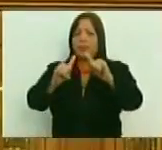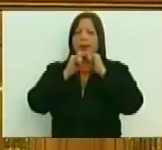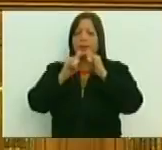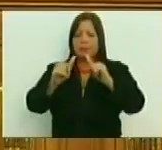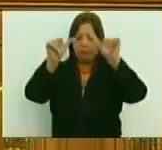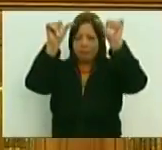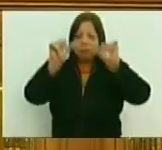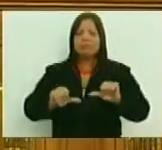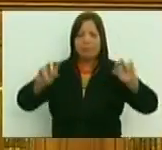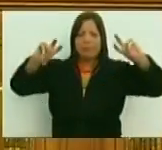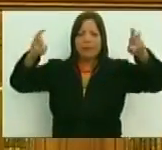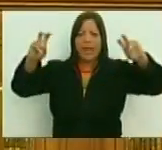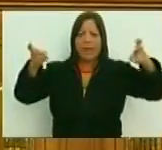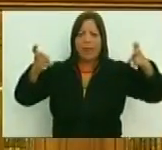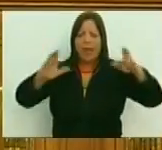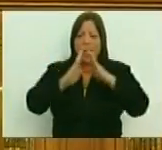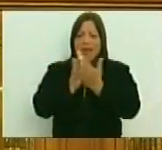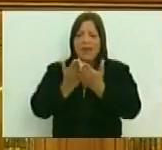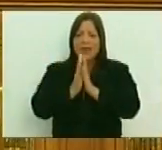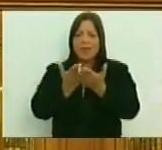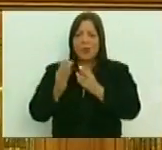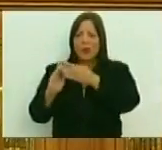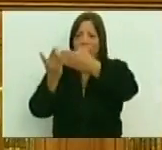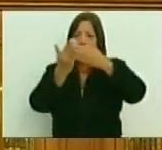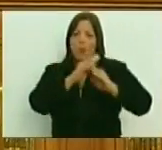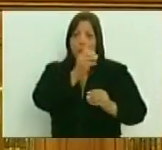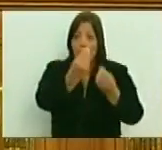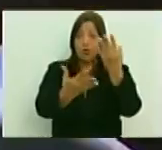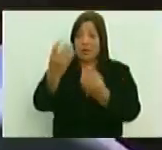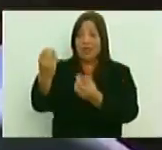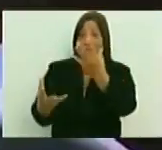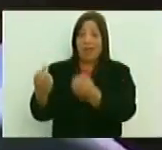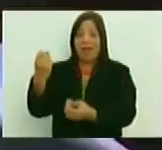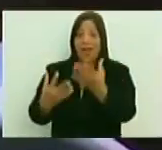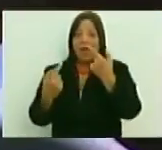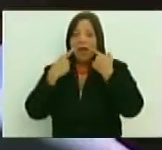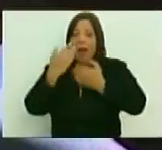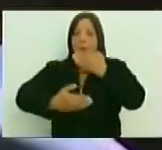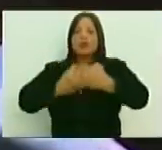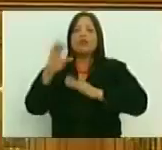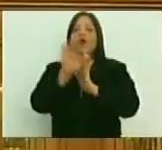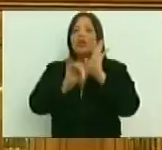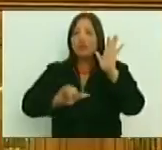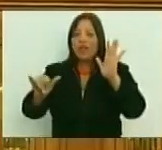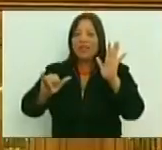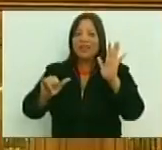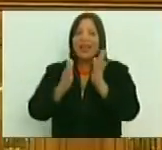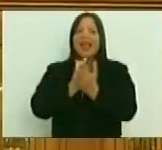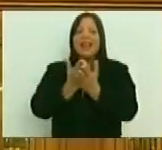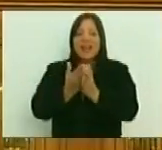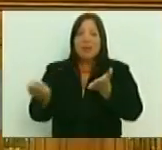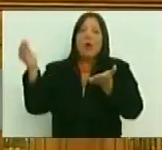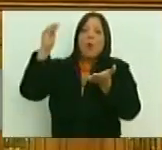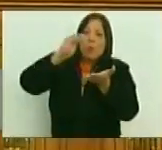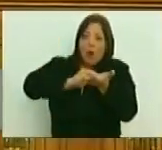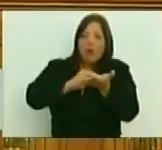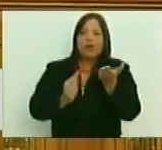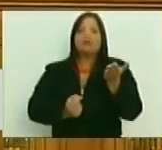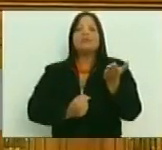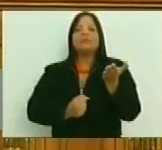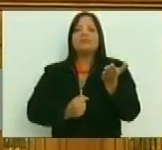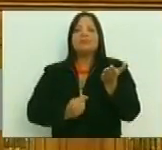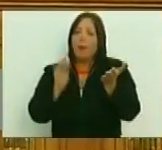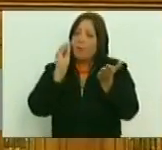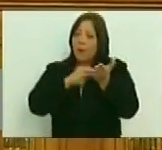temas, para que en el libro de la comunidad que surja de este nuevo proceso constituyente pueda quizás